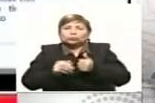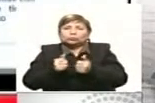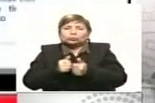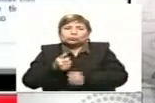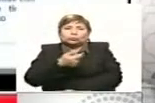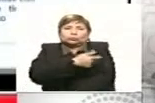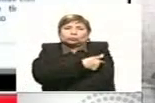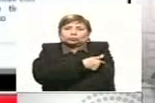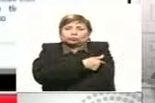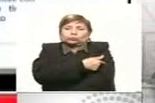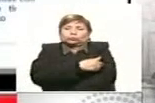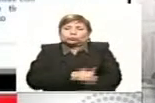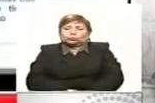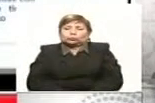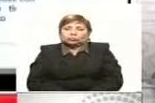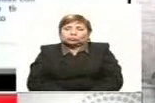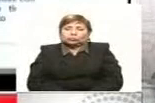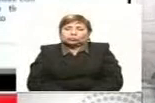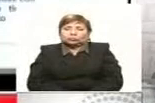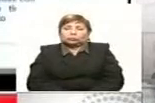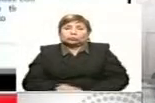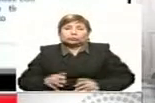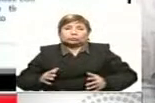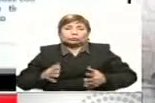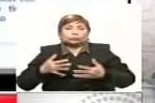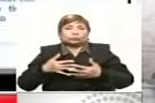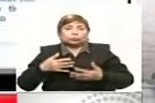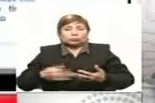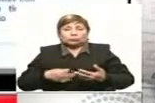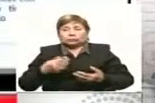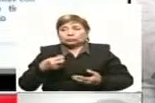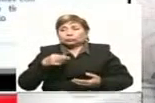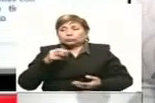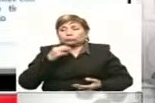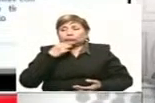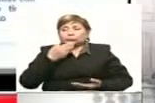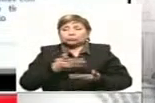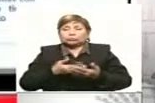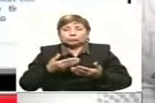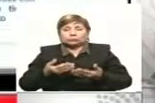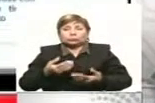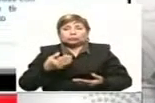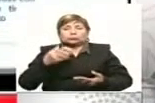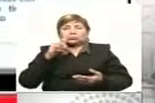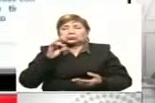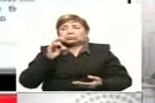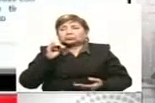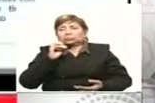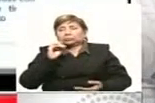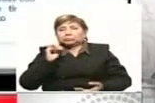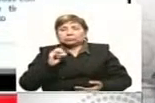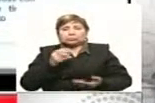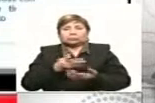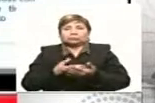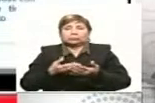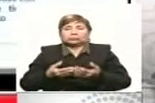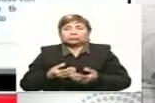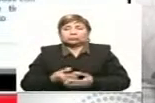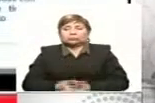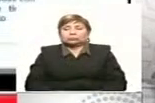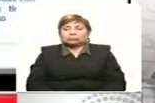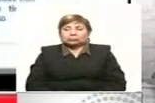vacuna para el papiloma virus del 20%. Porcentaje de personas